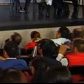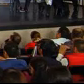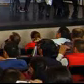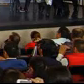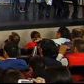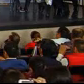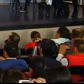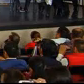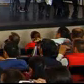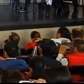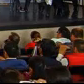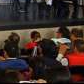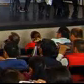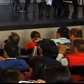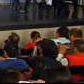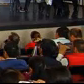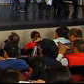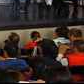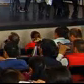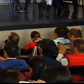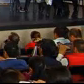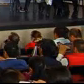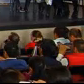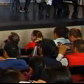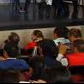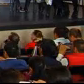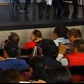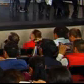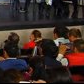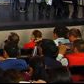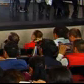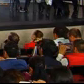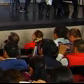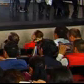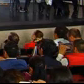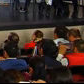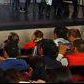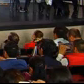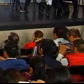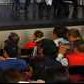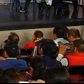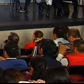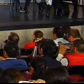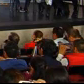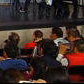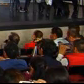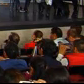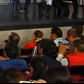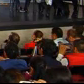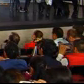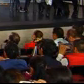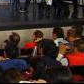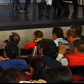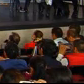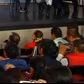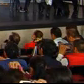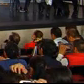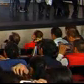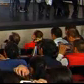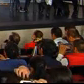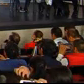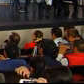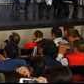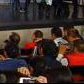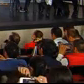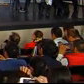de algunas personas privadas de su libertad de penales estatales a penales federales y de otras entidades. Esto nos ayuda